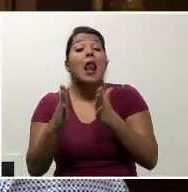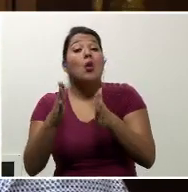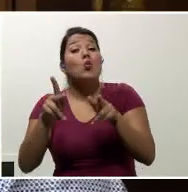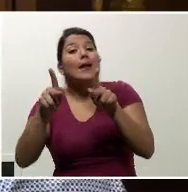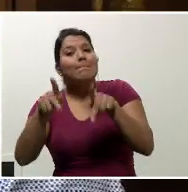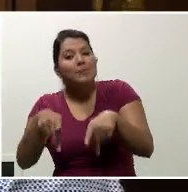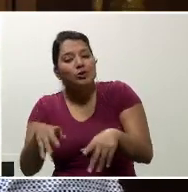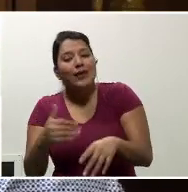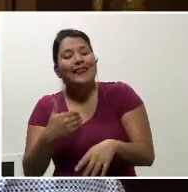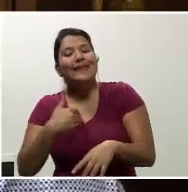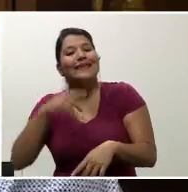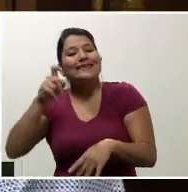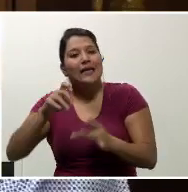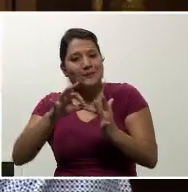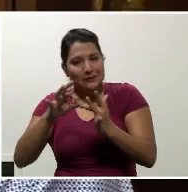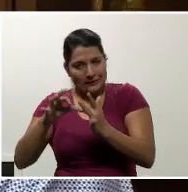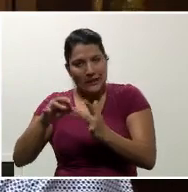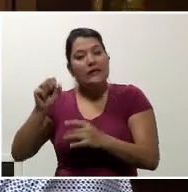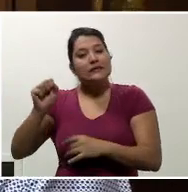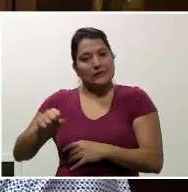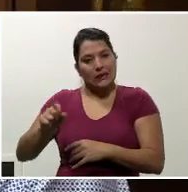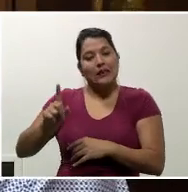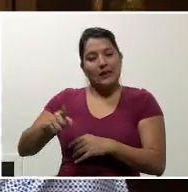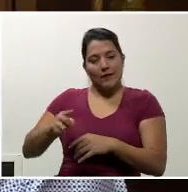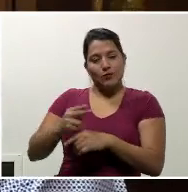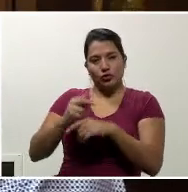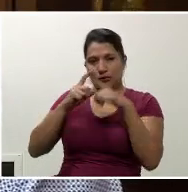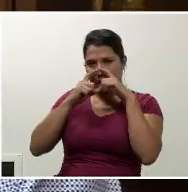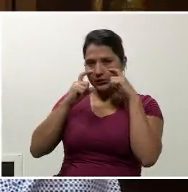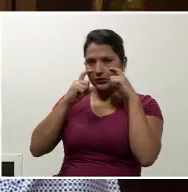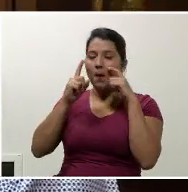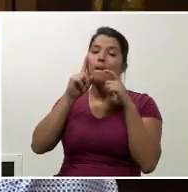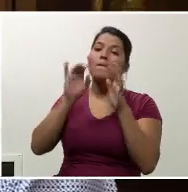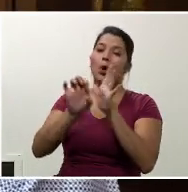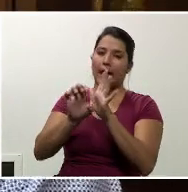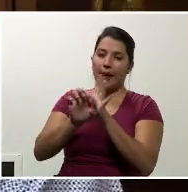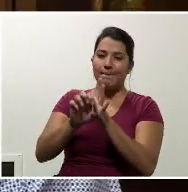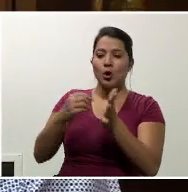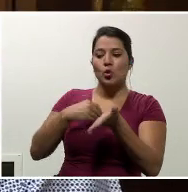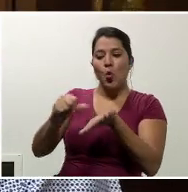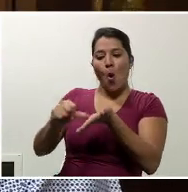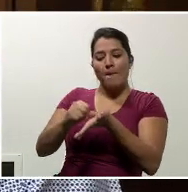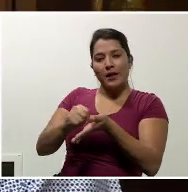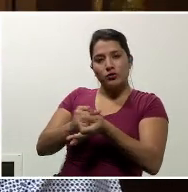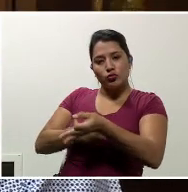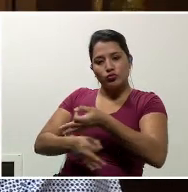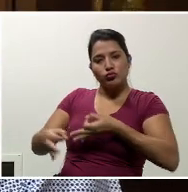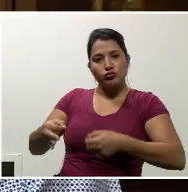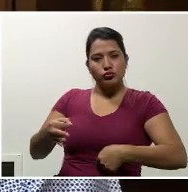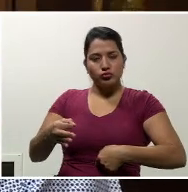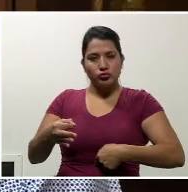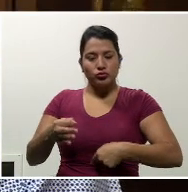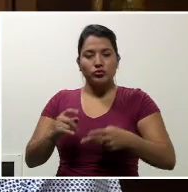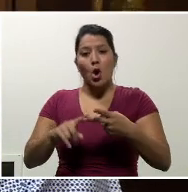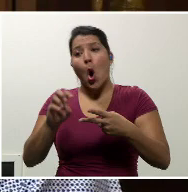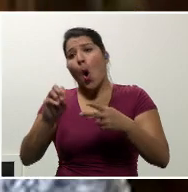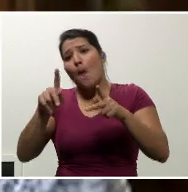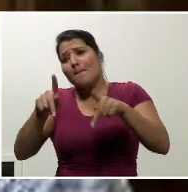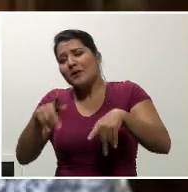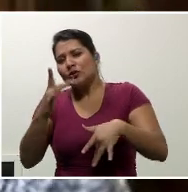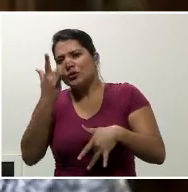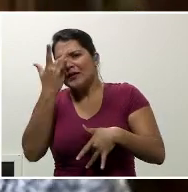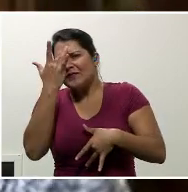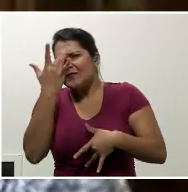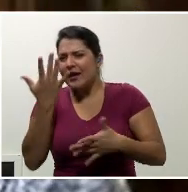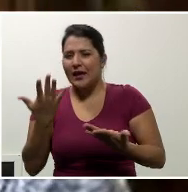gente trasplantada. Sí se recomienda para gente enferma, que ya se sabe, que trate de